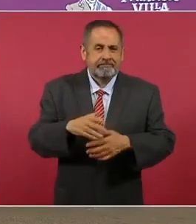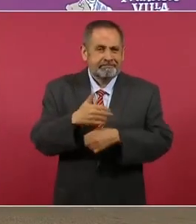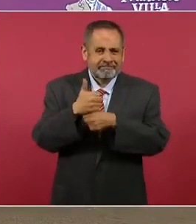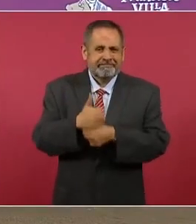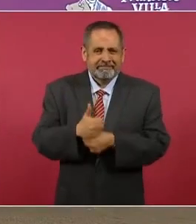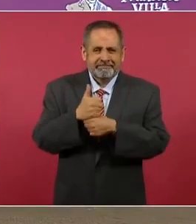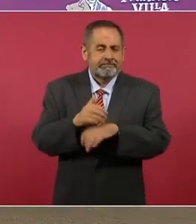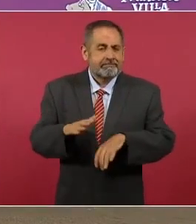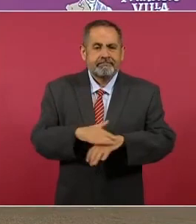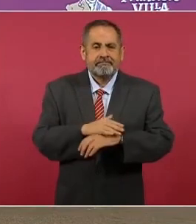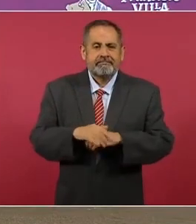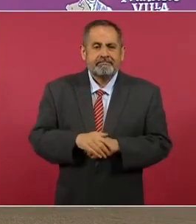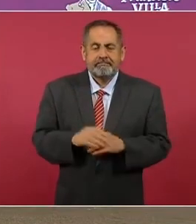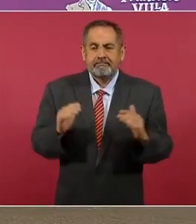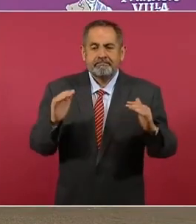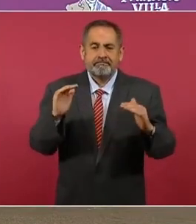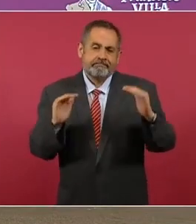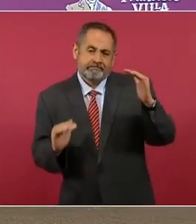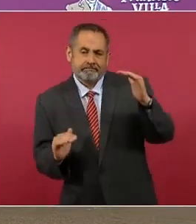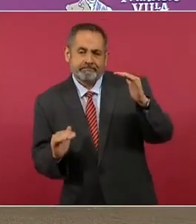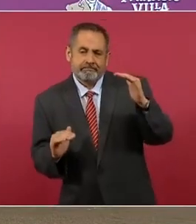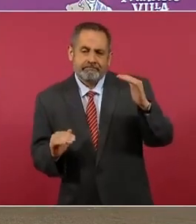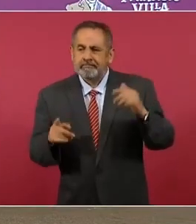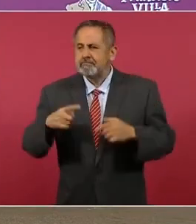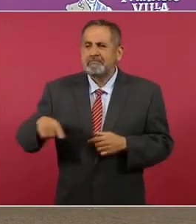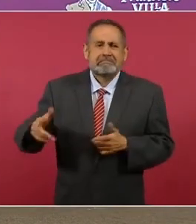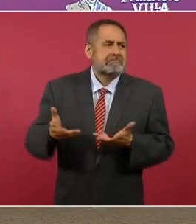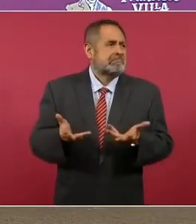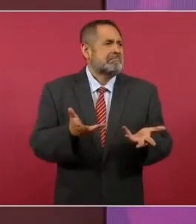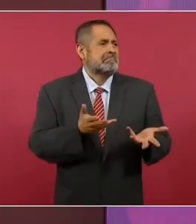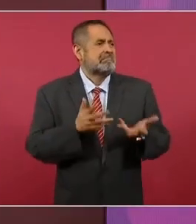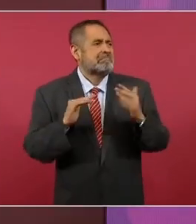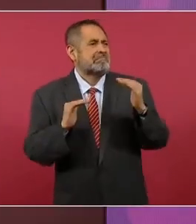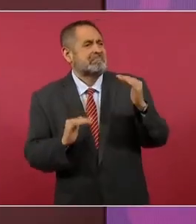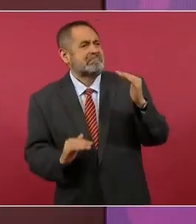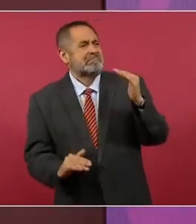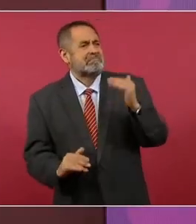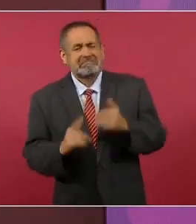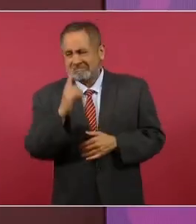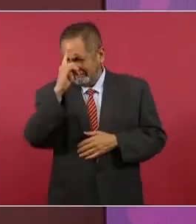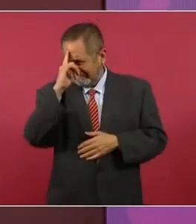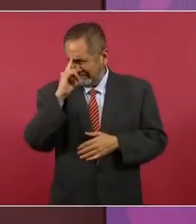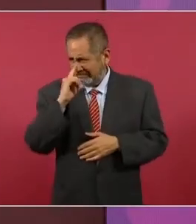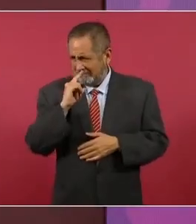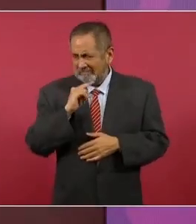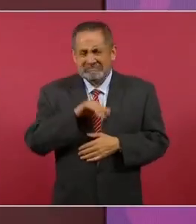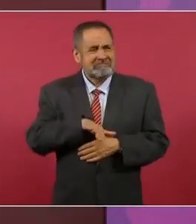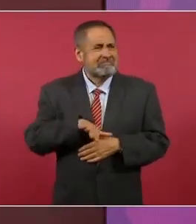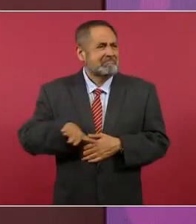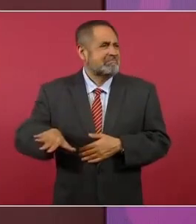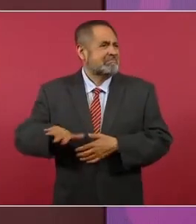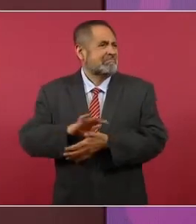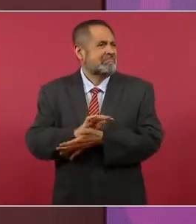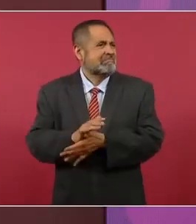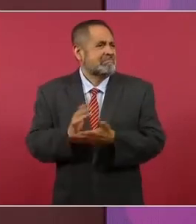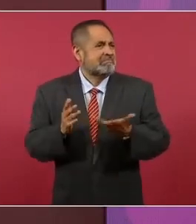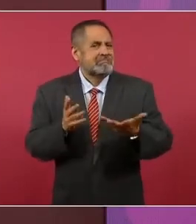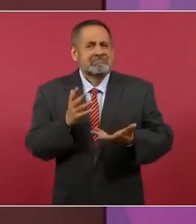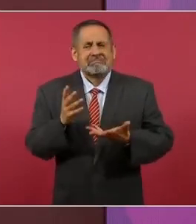una profunda desigualdad social, una profunda marginación que se fue exacerbando,